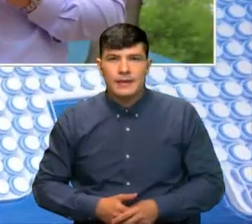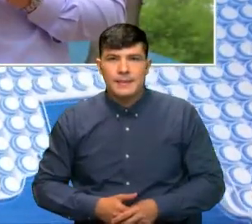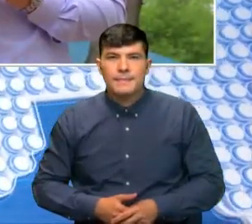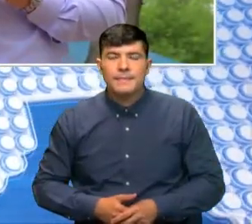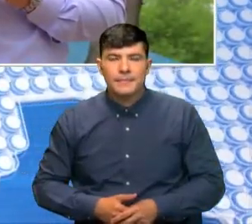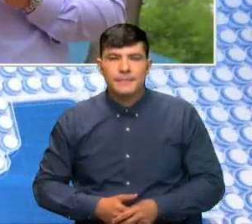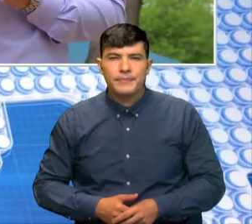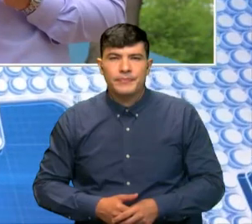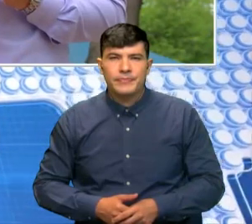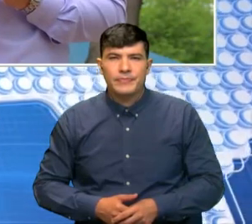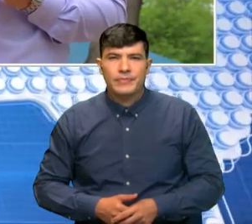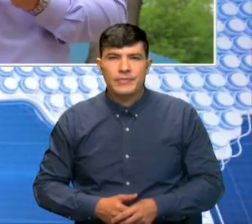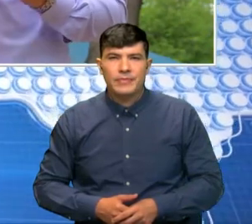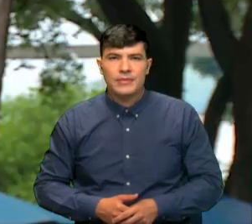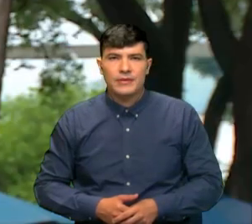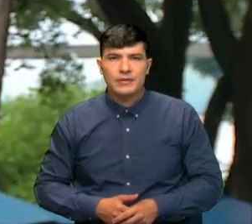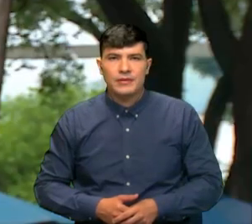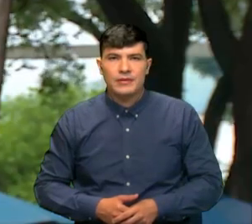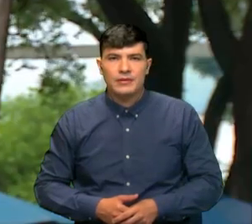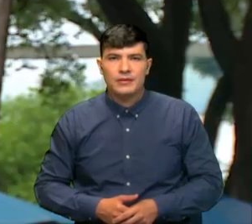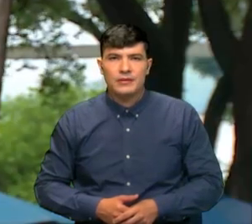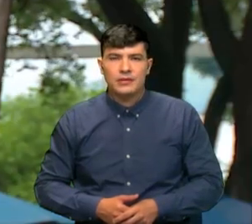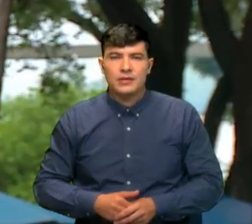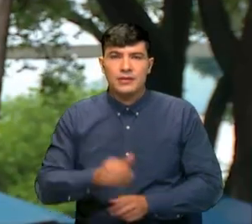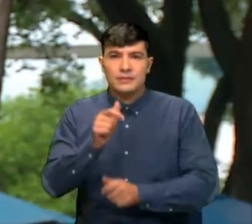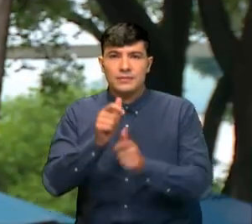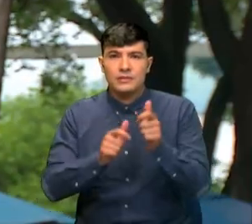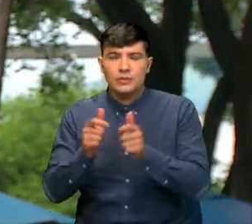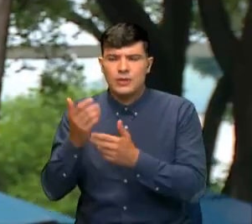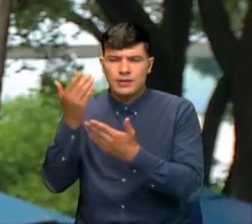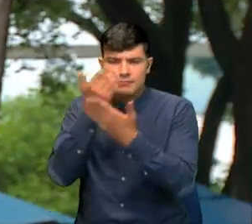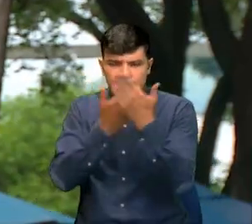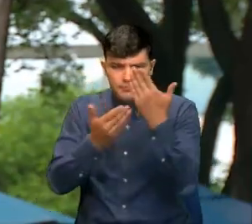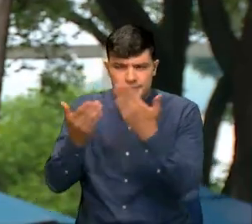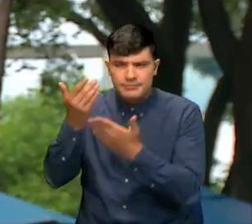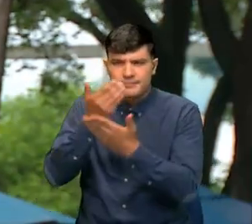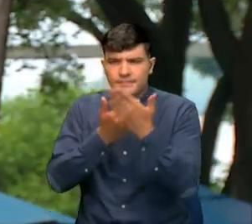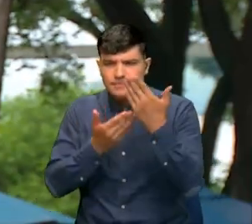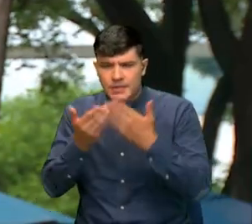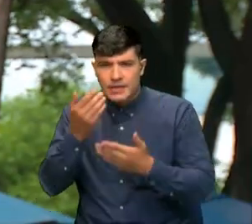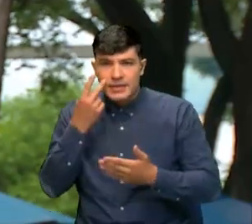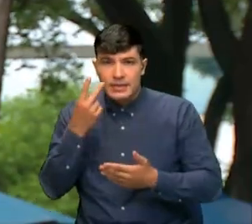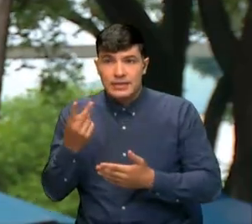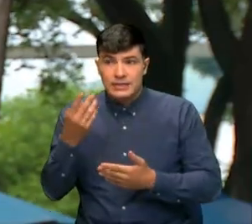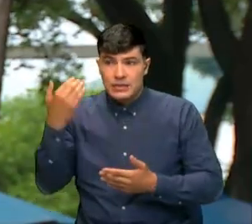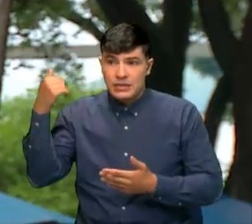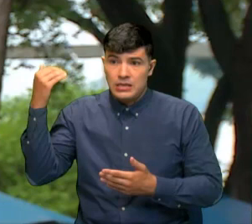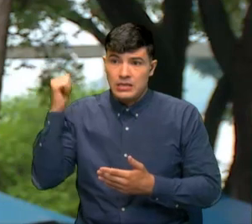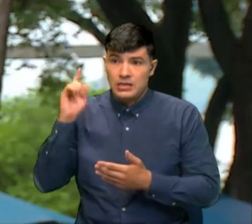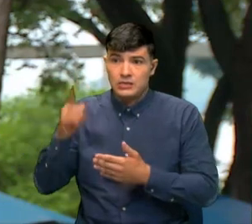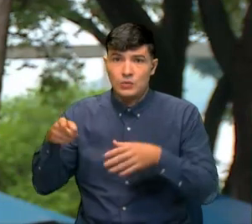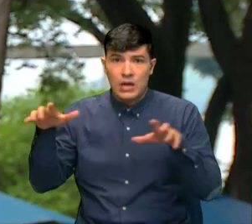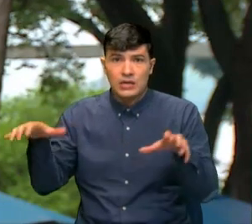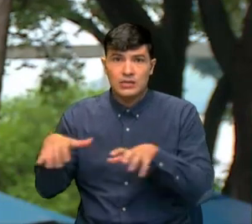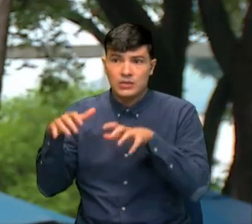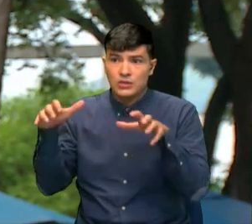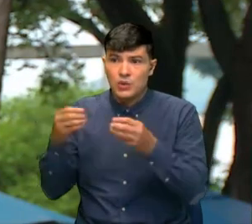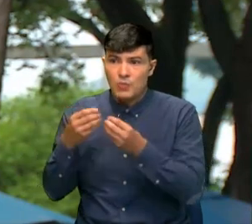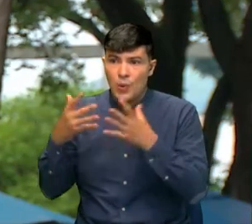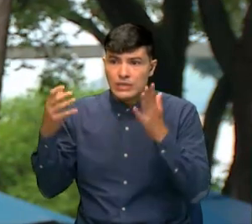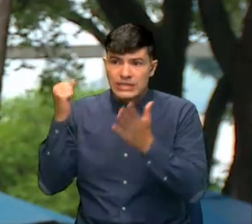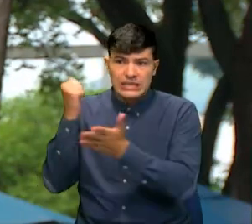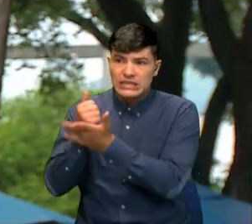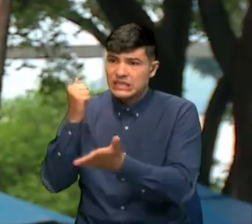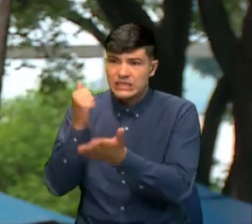analistas han coincidido en que un hecho de estas magnitudes no se había presentado desde hacía años en la frontera y versiones